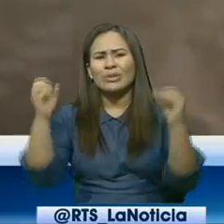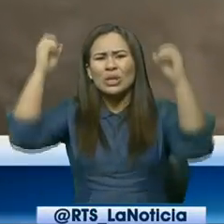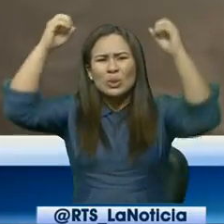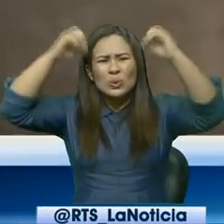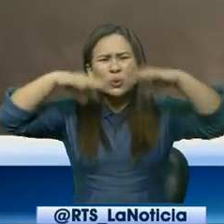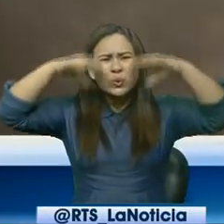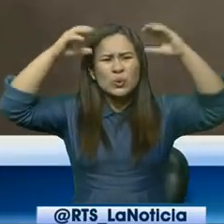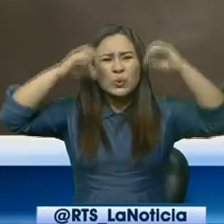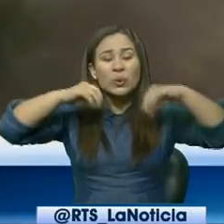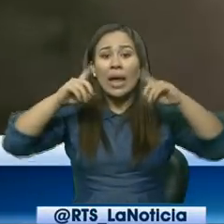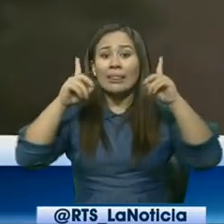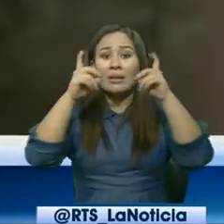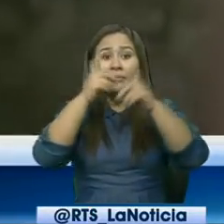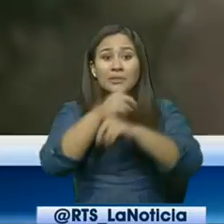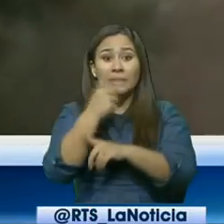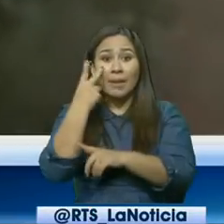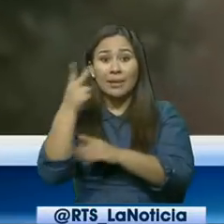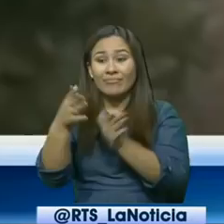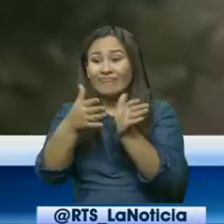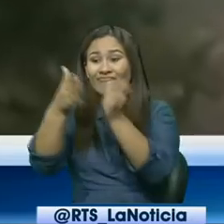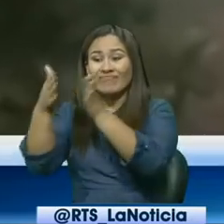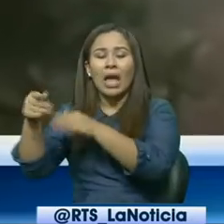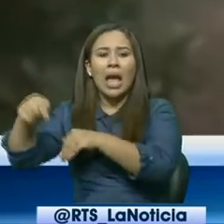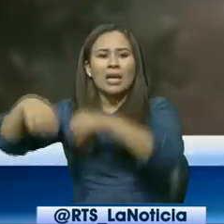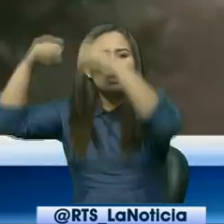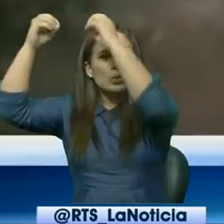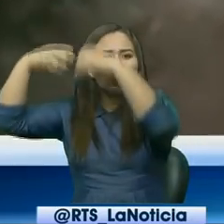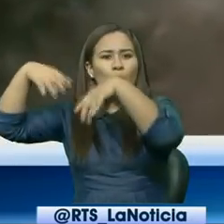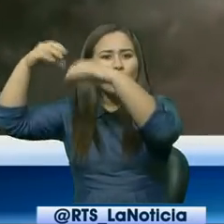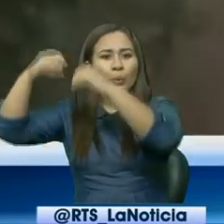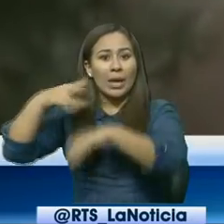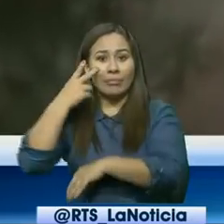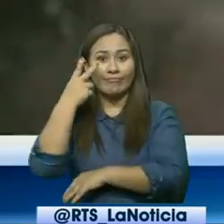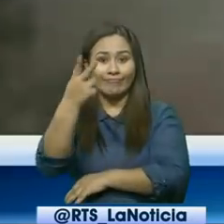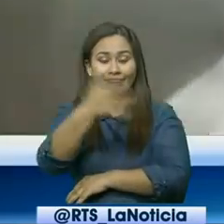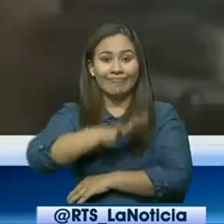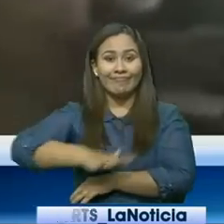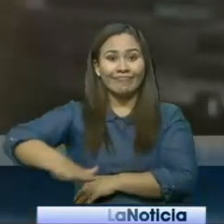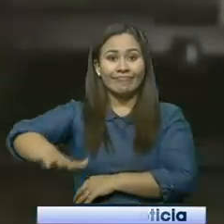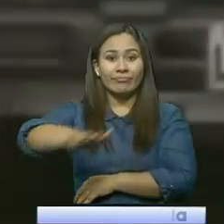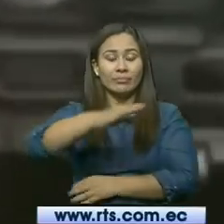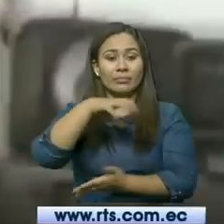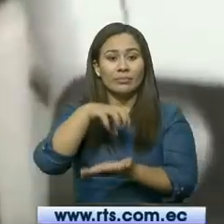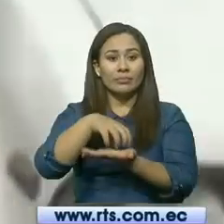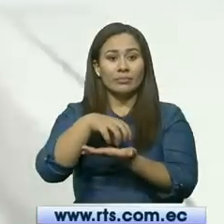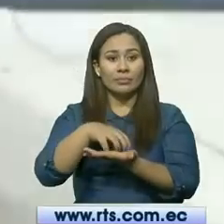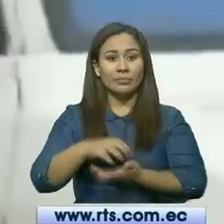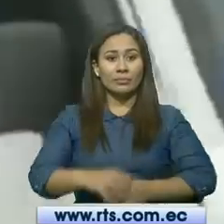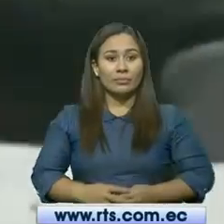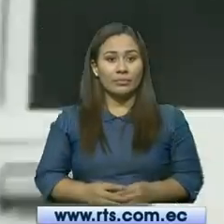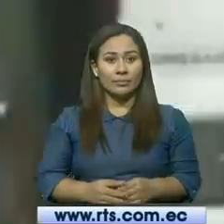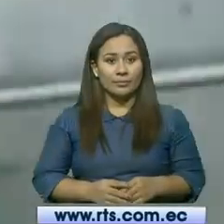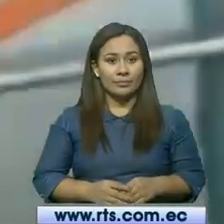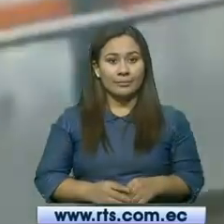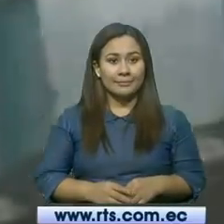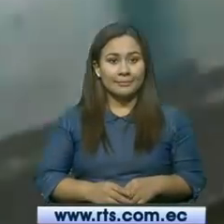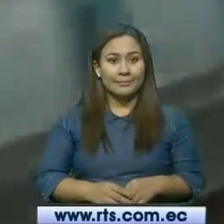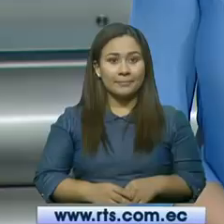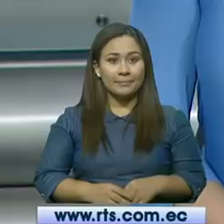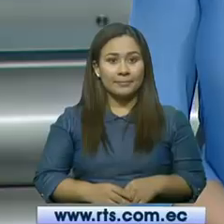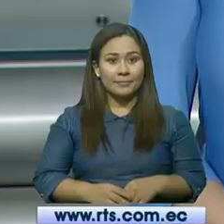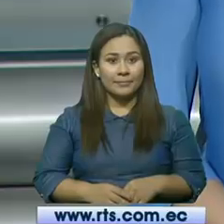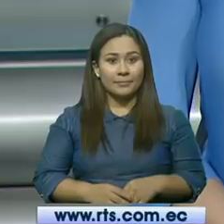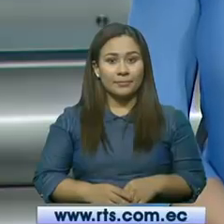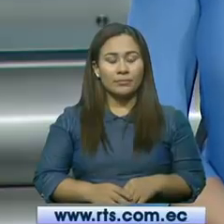pese a ser aquí las primeras lluvias en lo k informó marcela constante brito